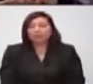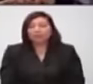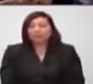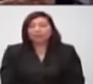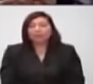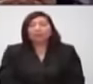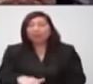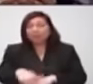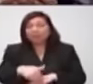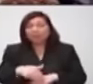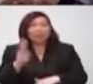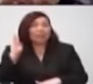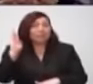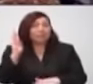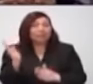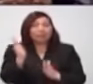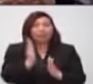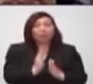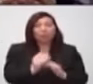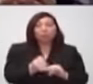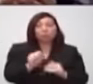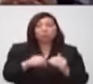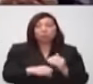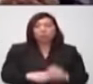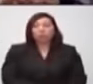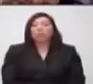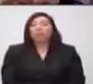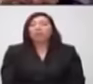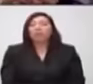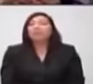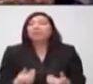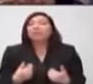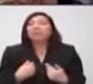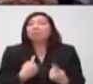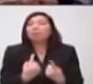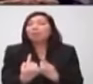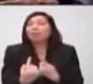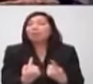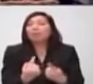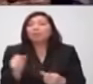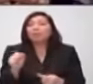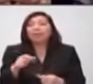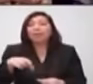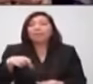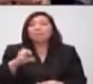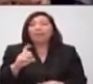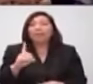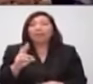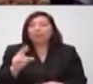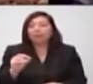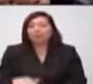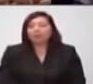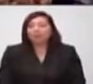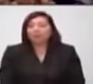avenida Benavides hacia la Panamericana Sur, sentido norte, y además tenemos los intercambios viales a nivel de San Pedro.